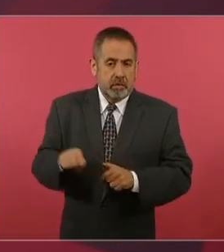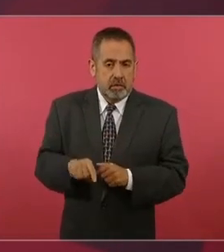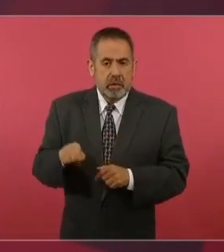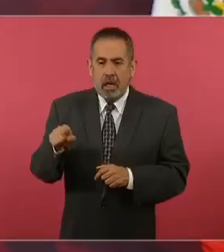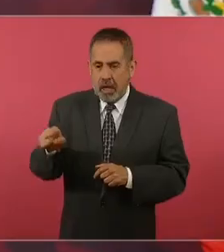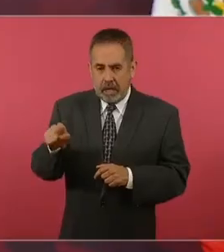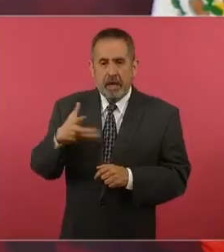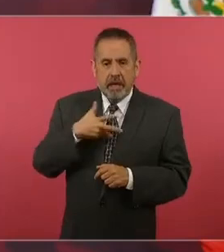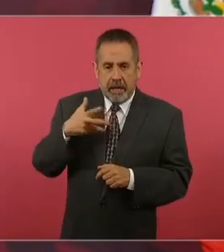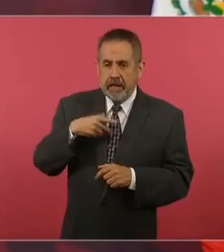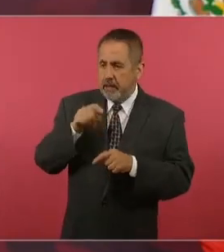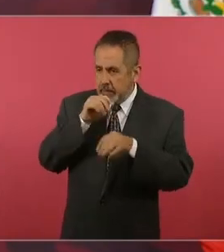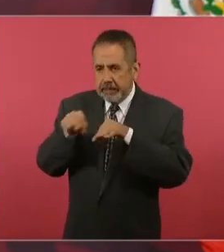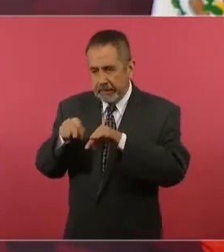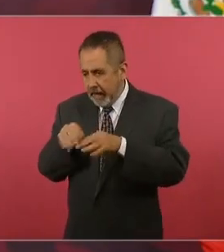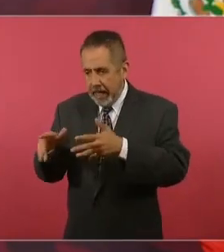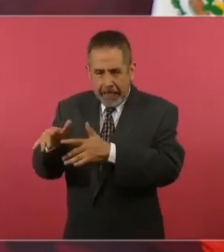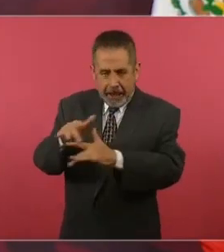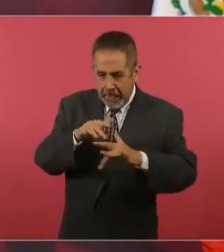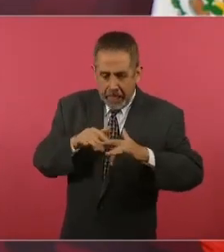y ahí tenemos también actividad,